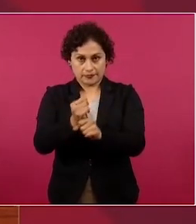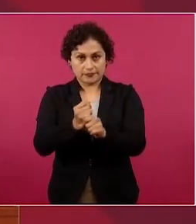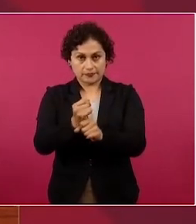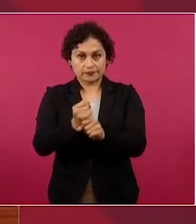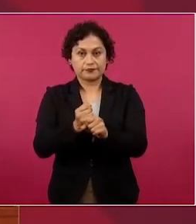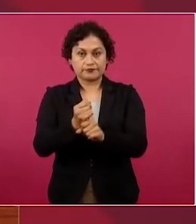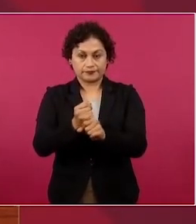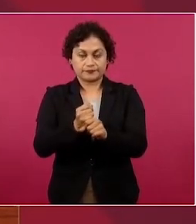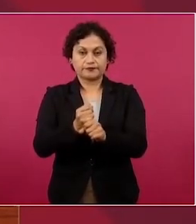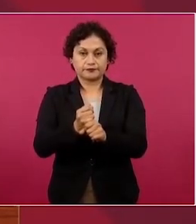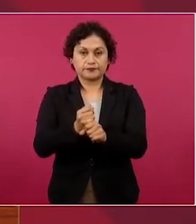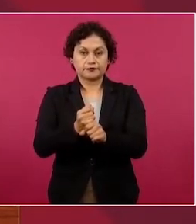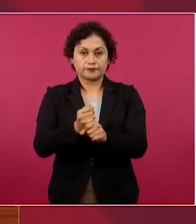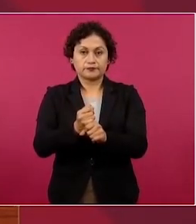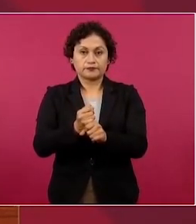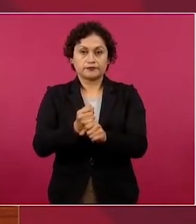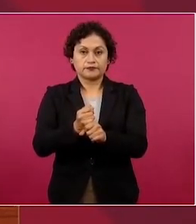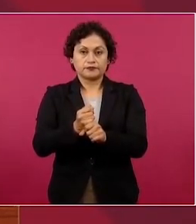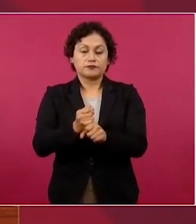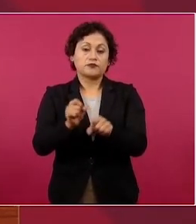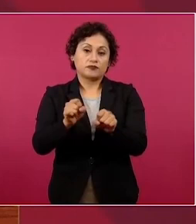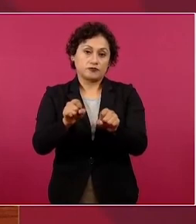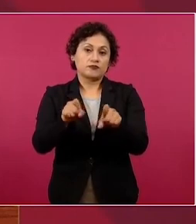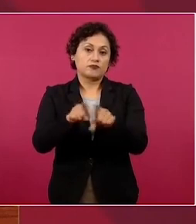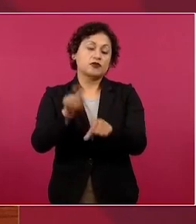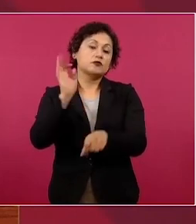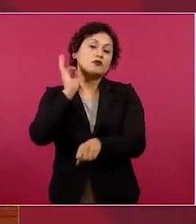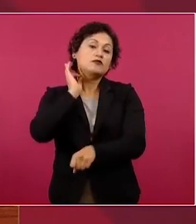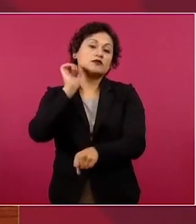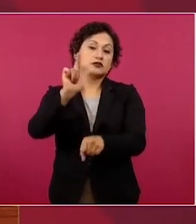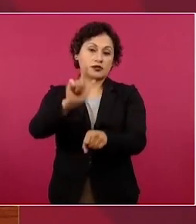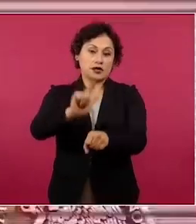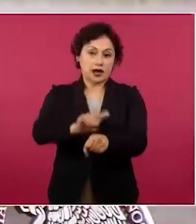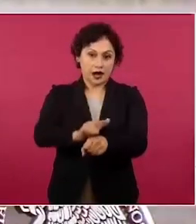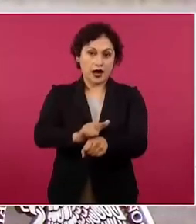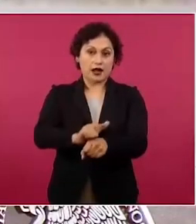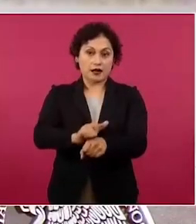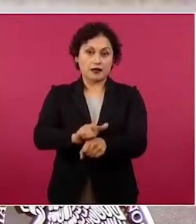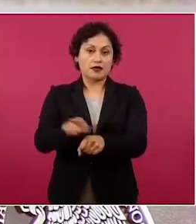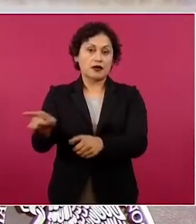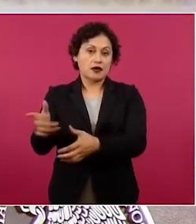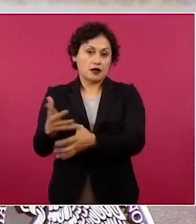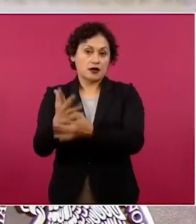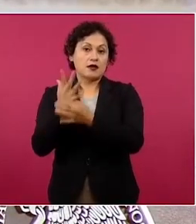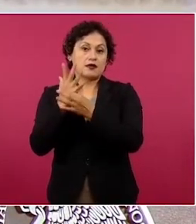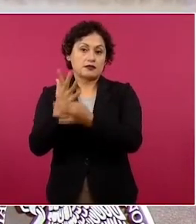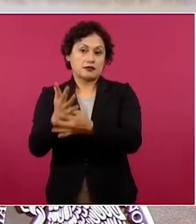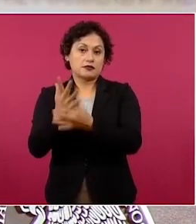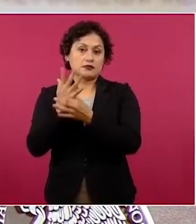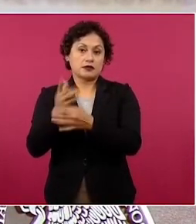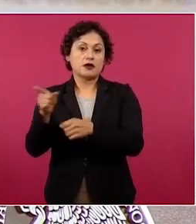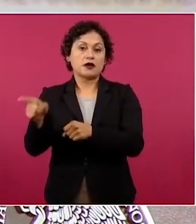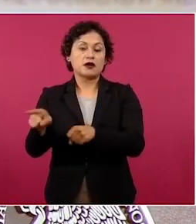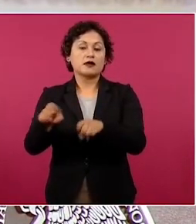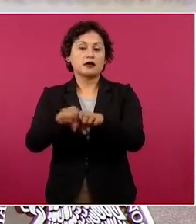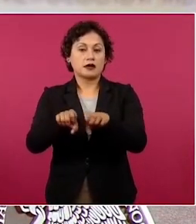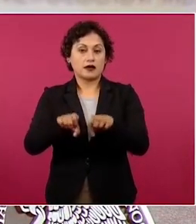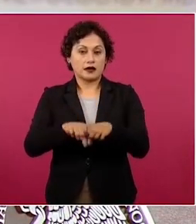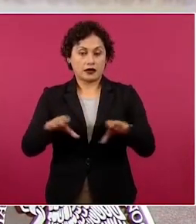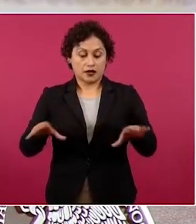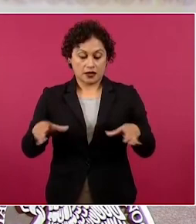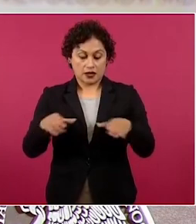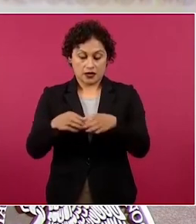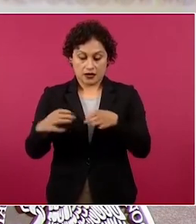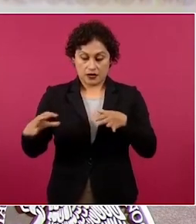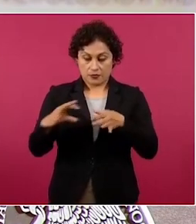por el establecimiento, de acuerdo a lo que dice la Fiscal General de Justicia, que ella participa en nuestro gabinete, de la